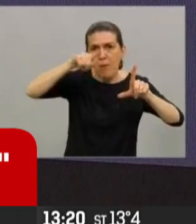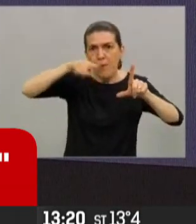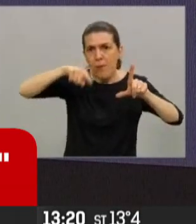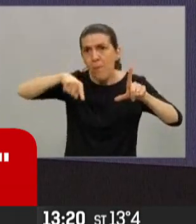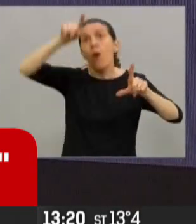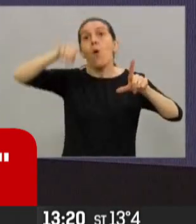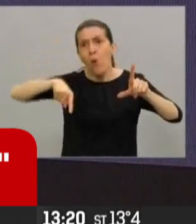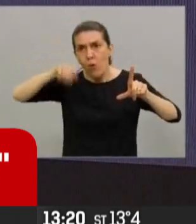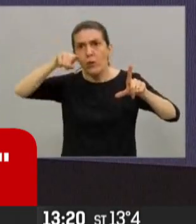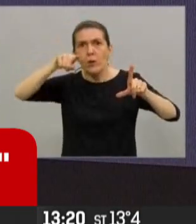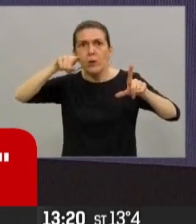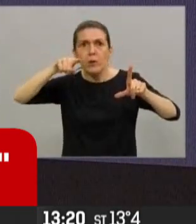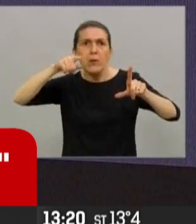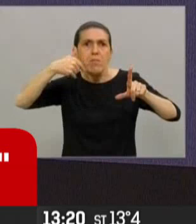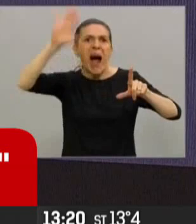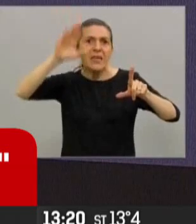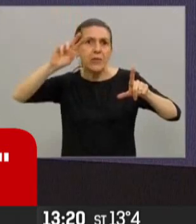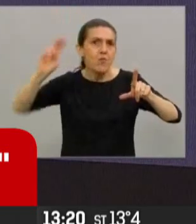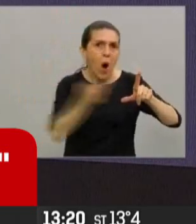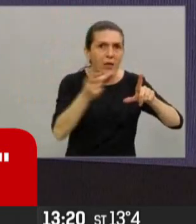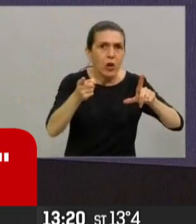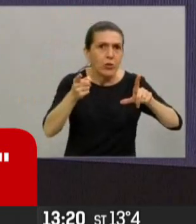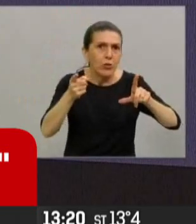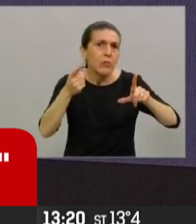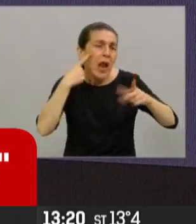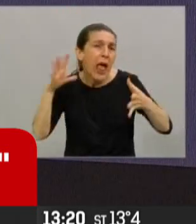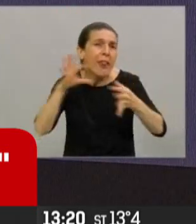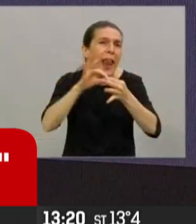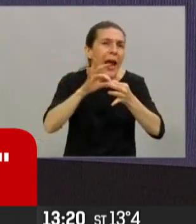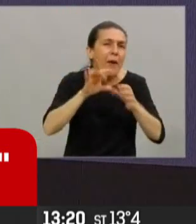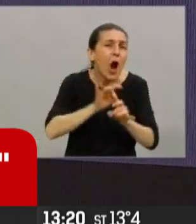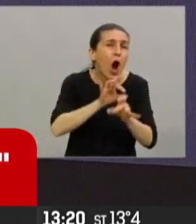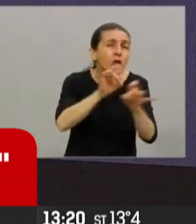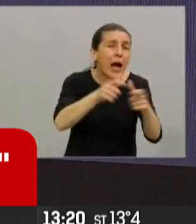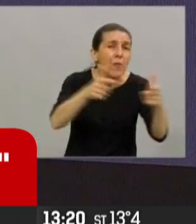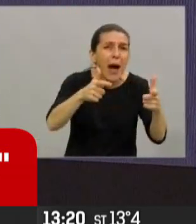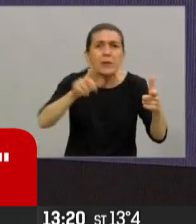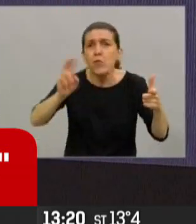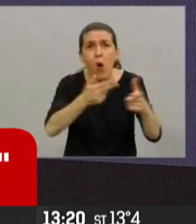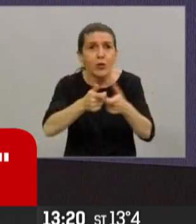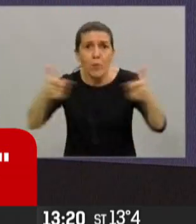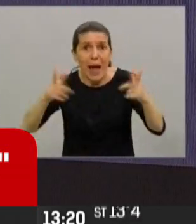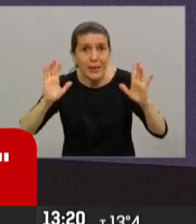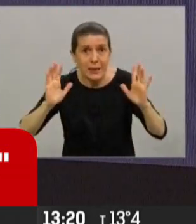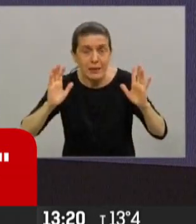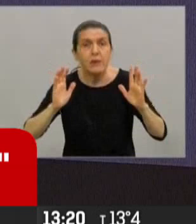crecimiento de las muertes que obviamente se condice con los contagios que han habido. Ahora,